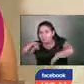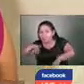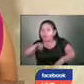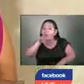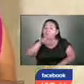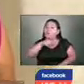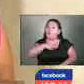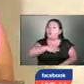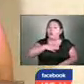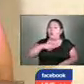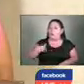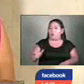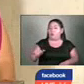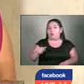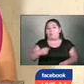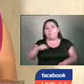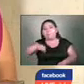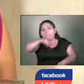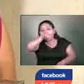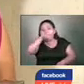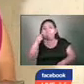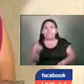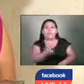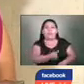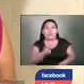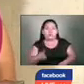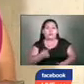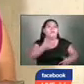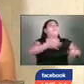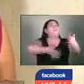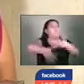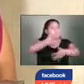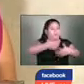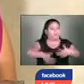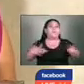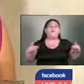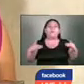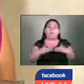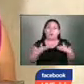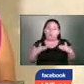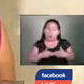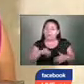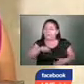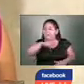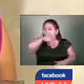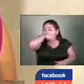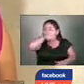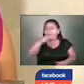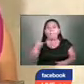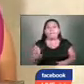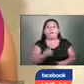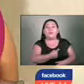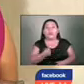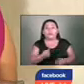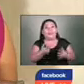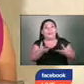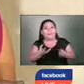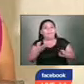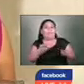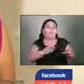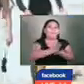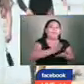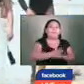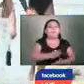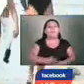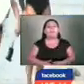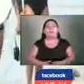ha sido como la mayor tendencia. Por supuesto, las playas también ha sido de los lugares favoritos que todos los salvadoreños han querido hacer turismo